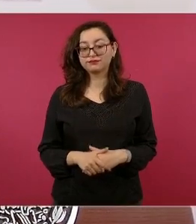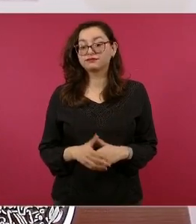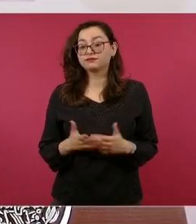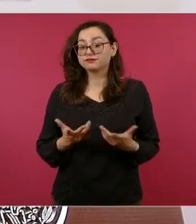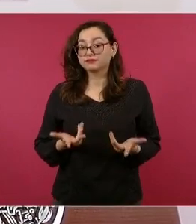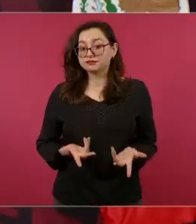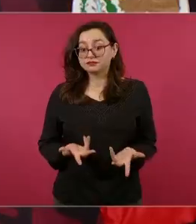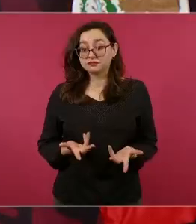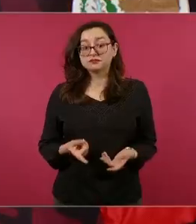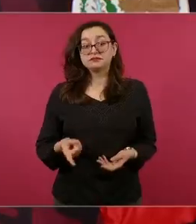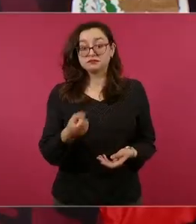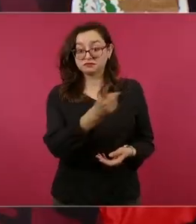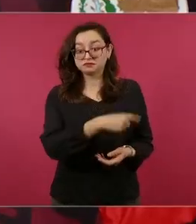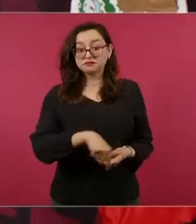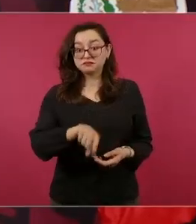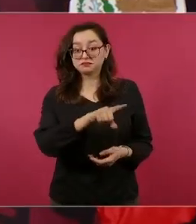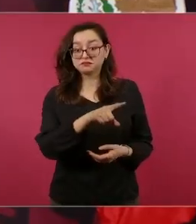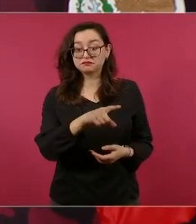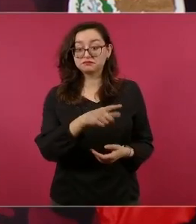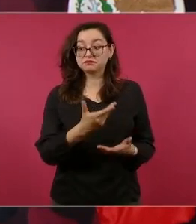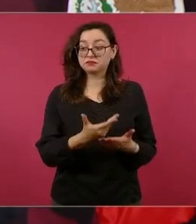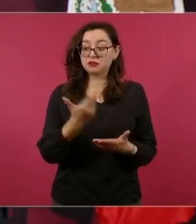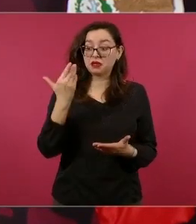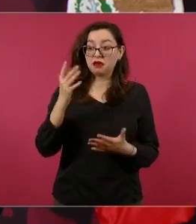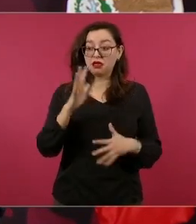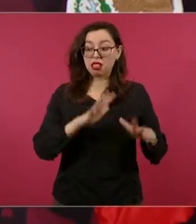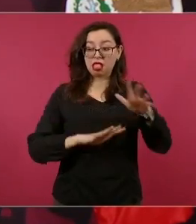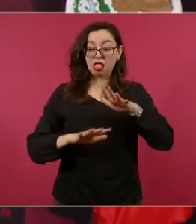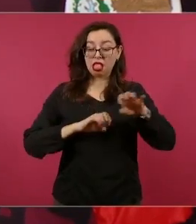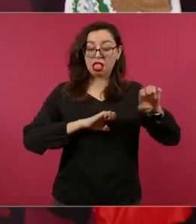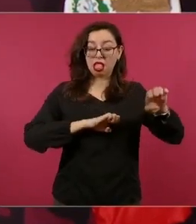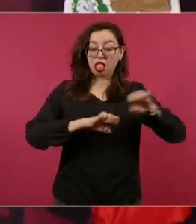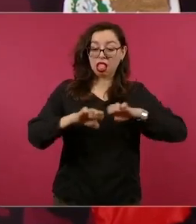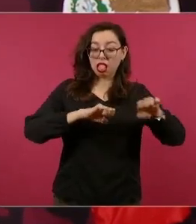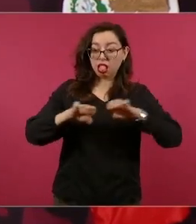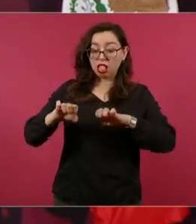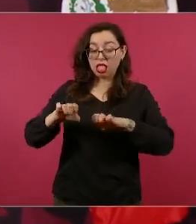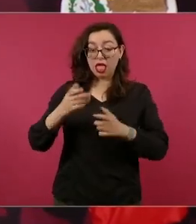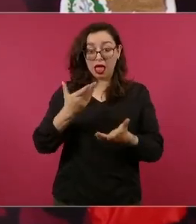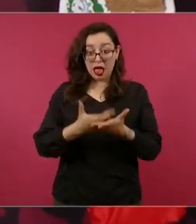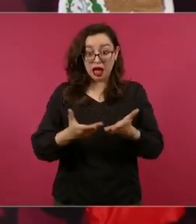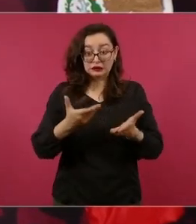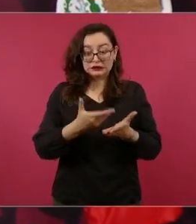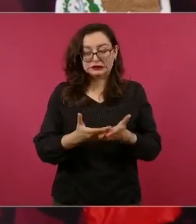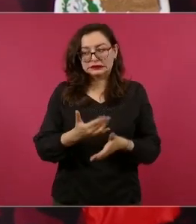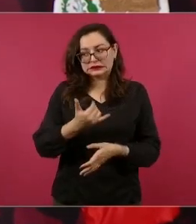van a ofrecer disculpa a los que manipularon. No,